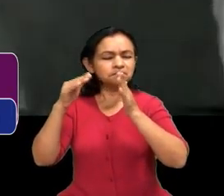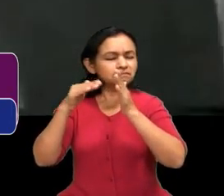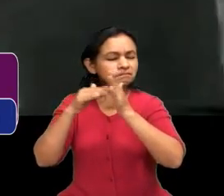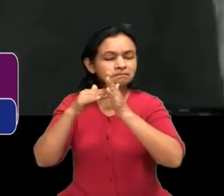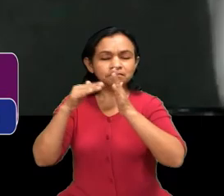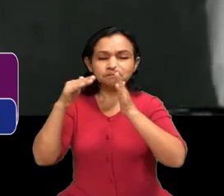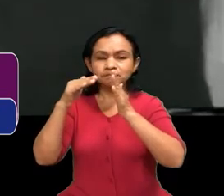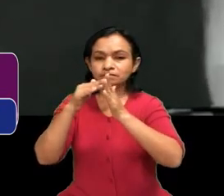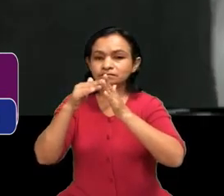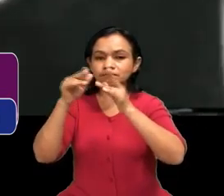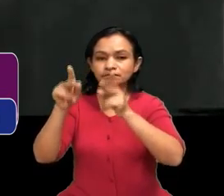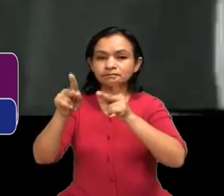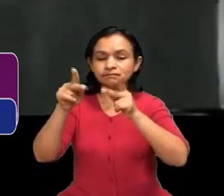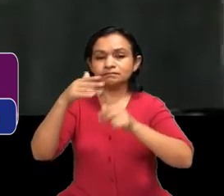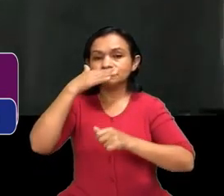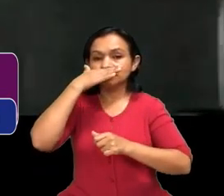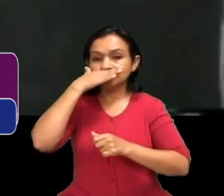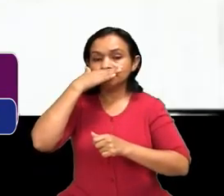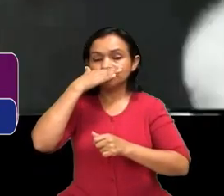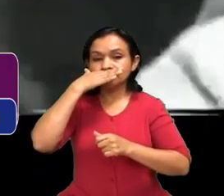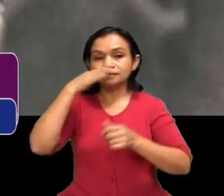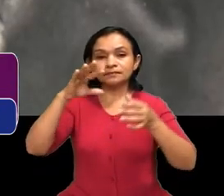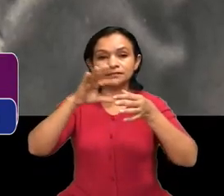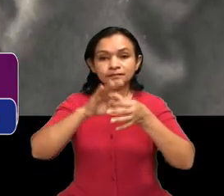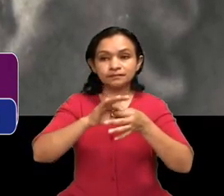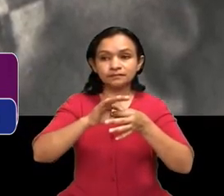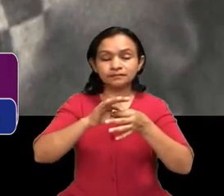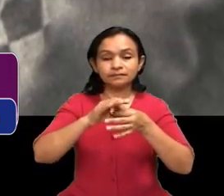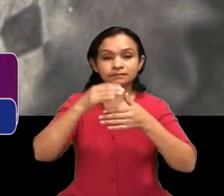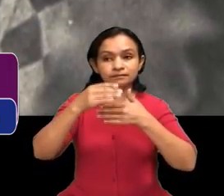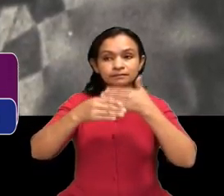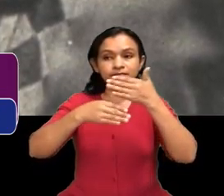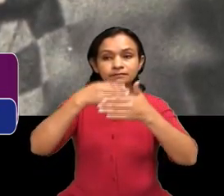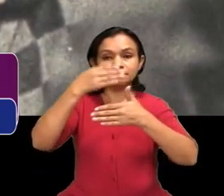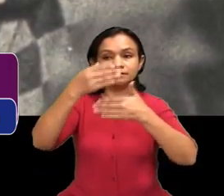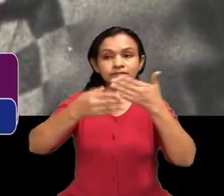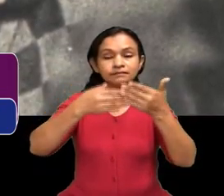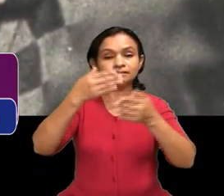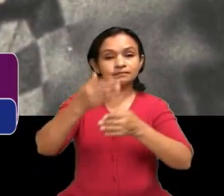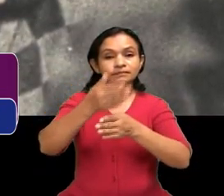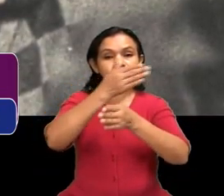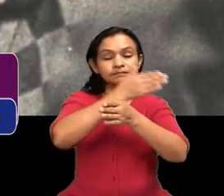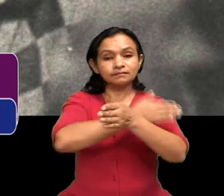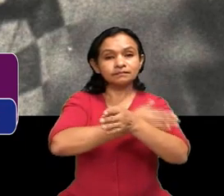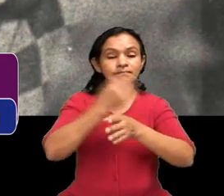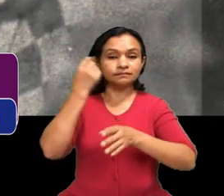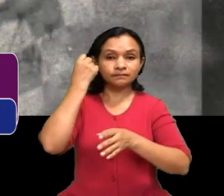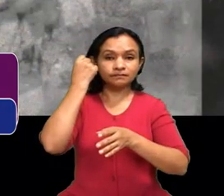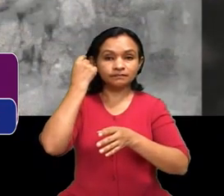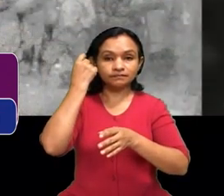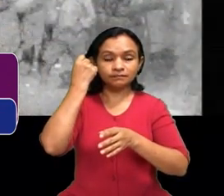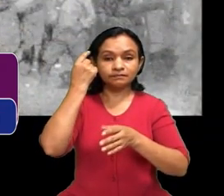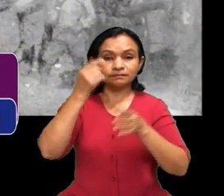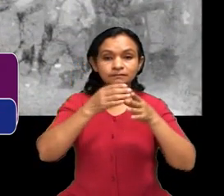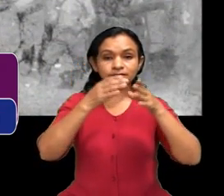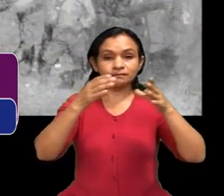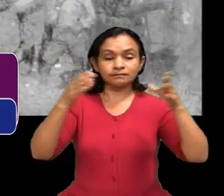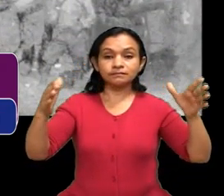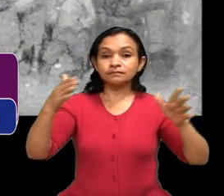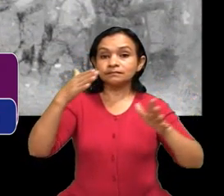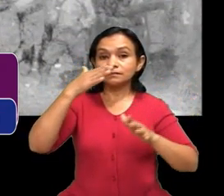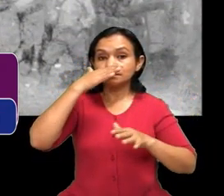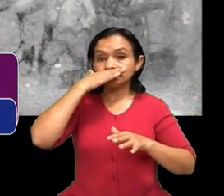miles de sandinistas. Y también un proceso, y antes de llegar a entender el proceso de crecimiento del Frente